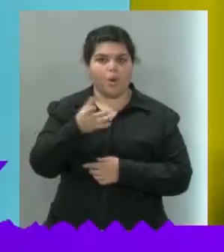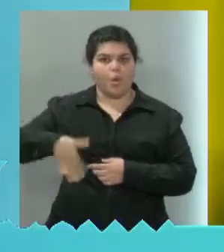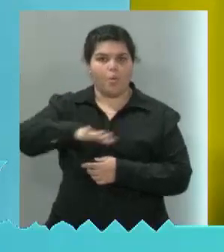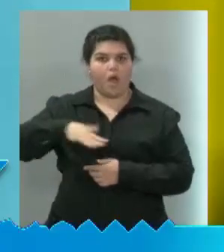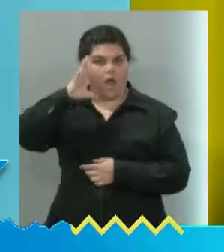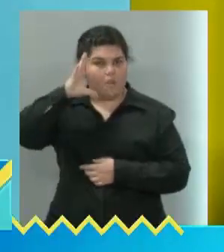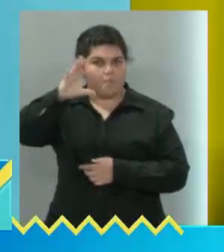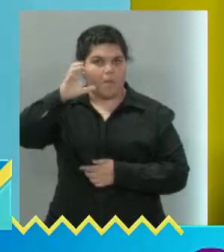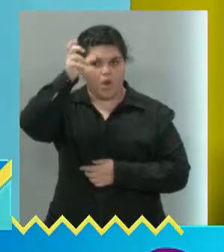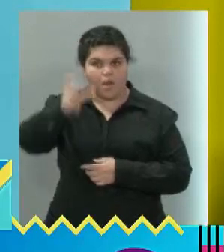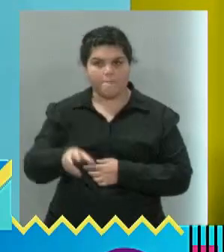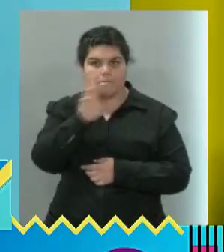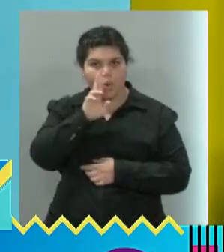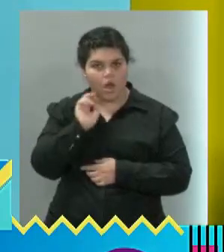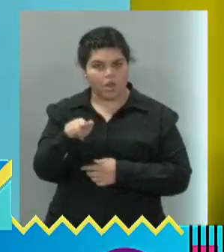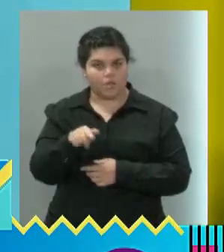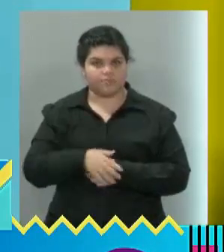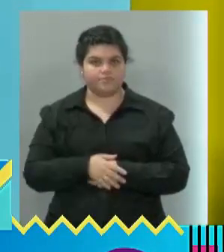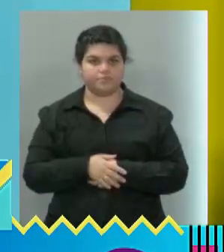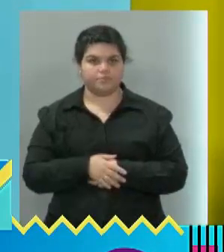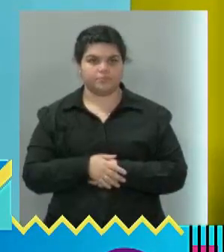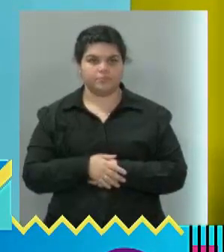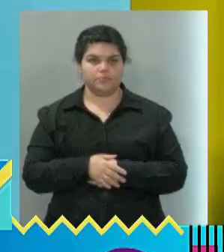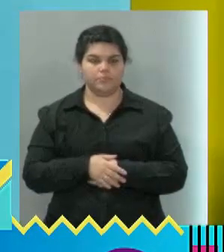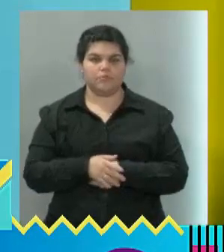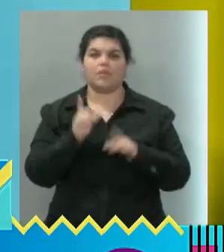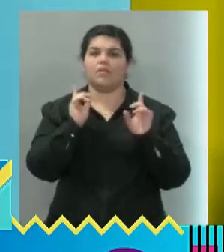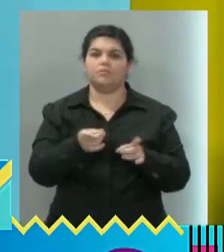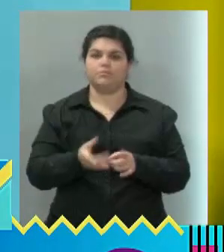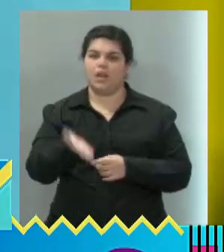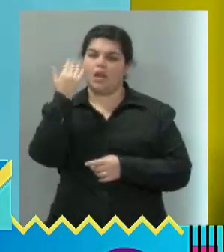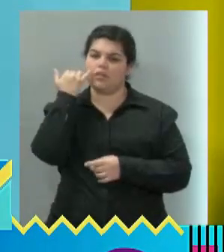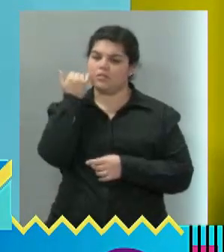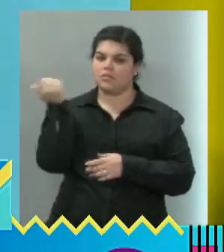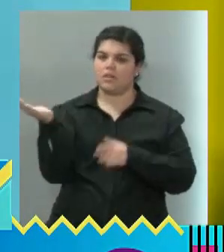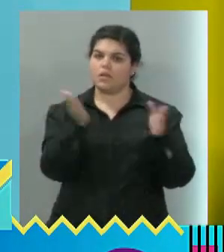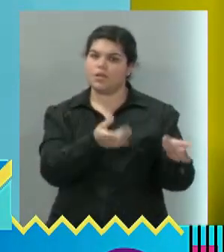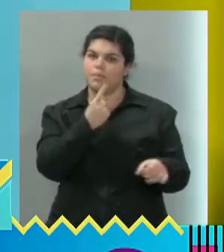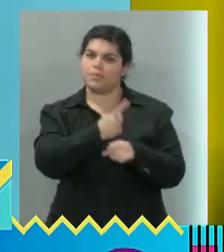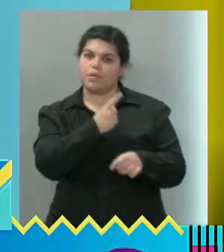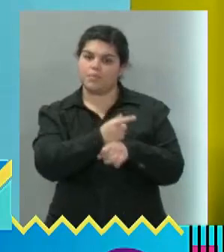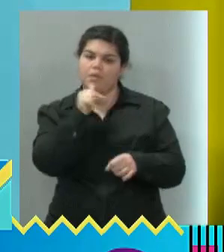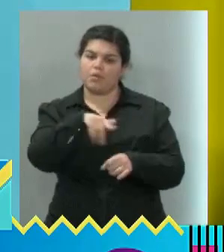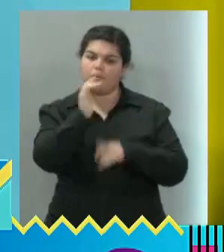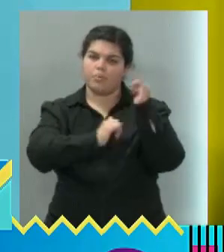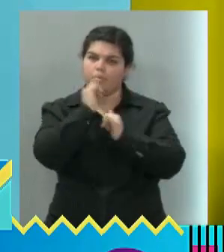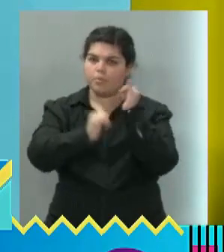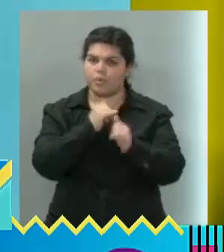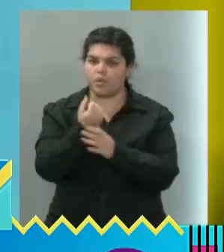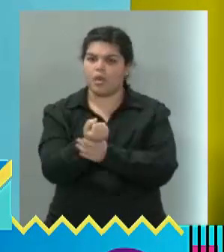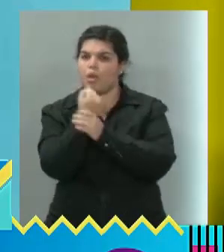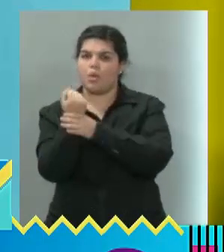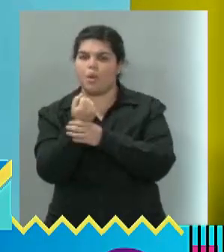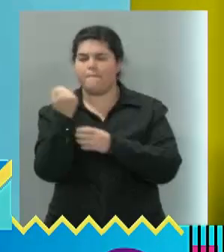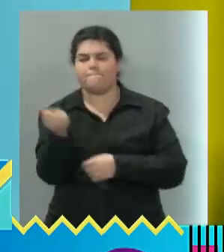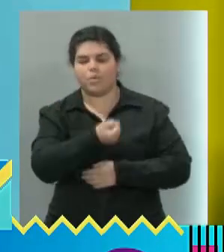las mujeres relacionadas a este proceso. Pero bueno, nos habíamos quedado en el primer bloque acerca de este acontecimiento importante que pasó después